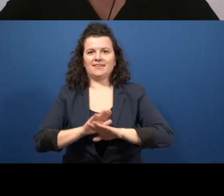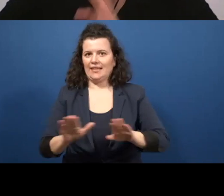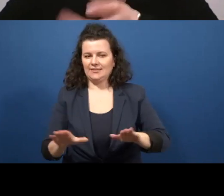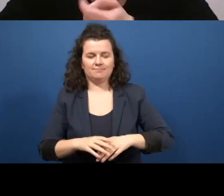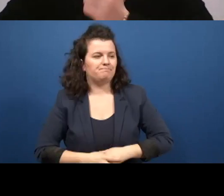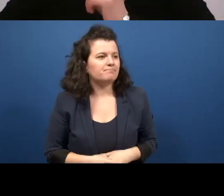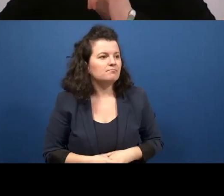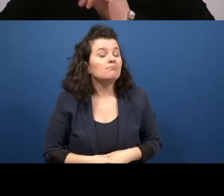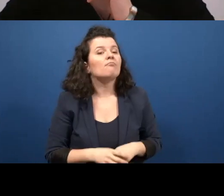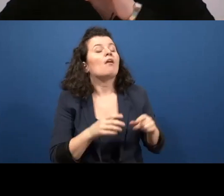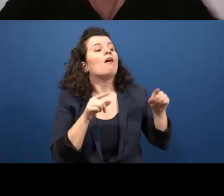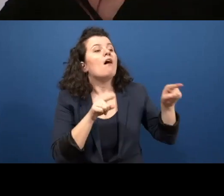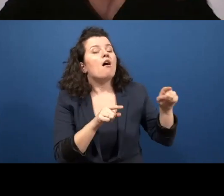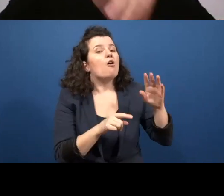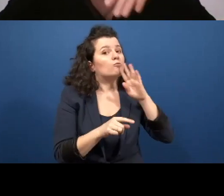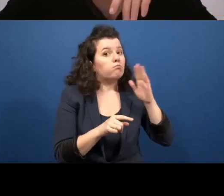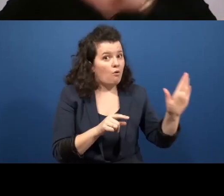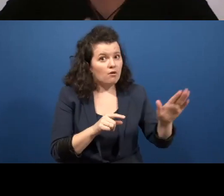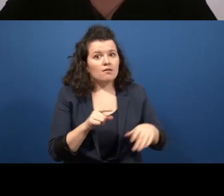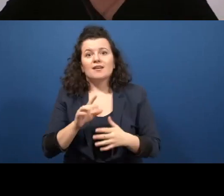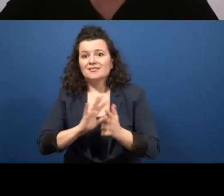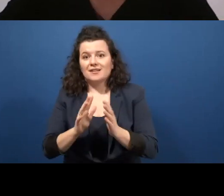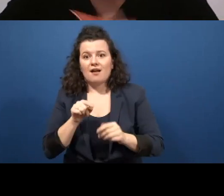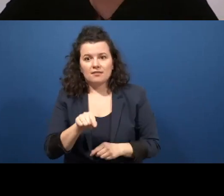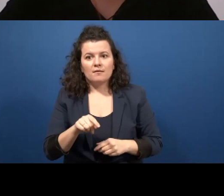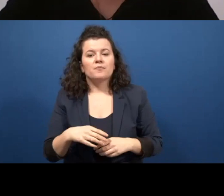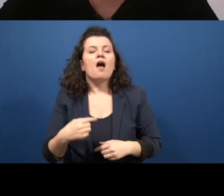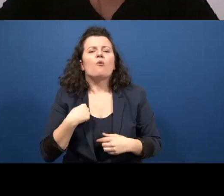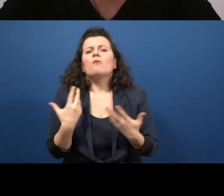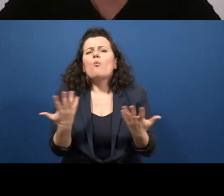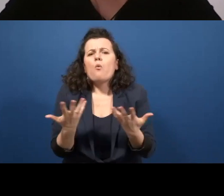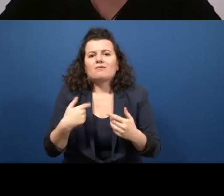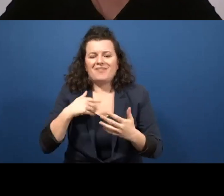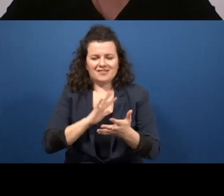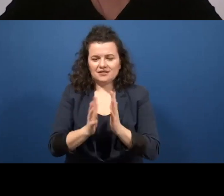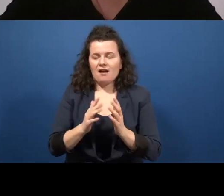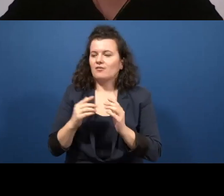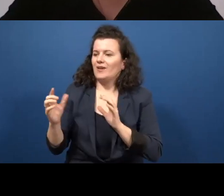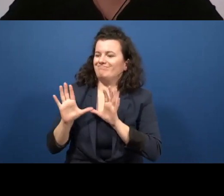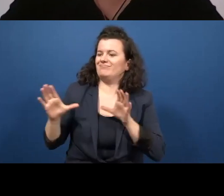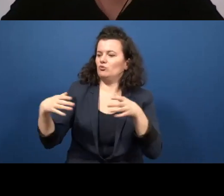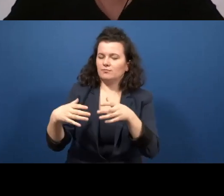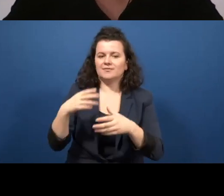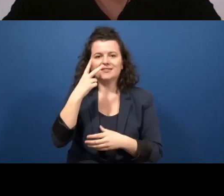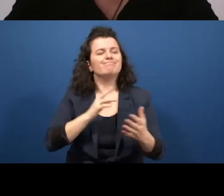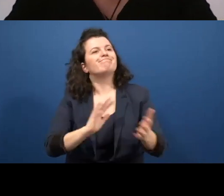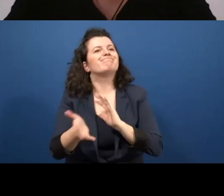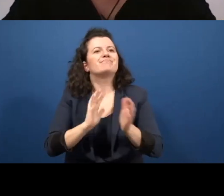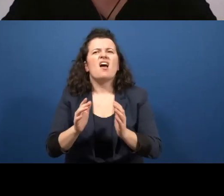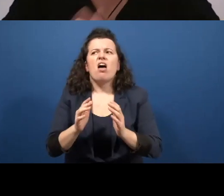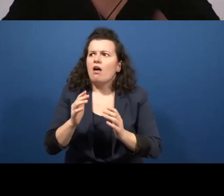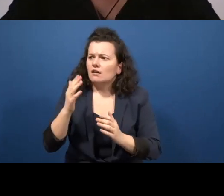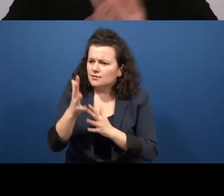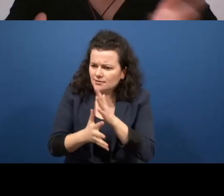términos orales. En lengua de signos siempre decimos, pues es que no tenemos un signo para esto, no tenemos un